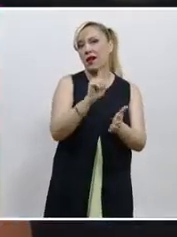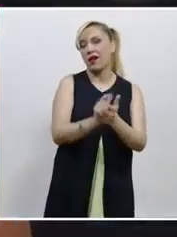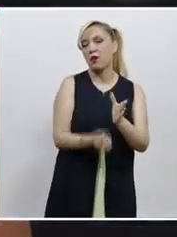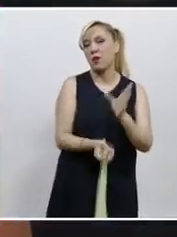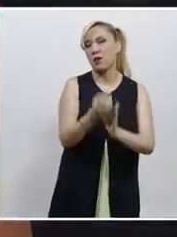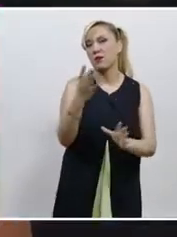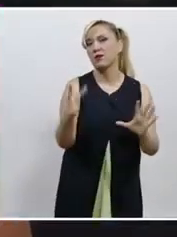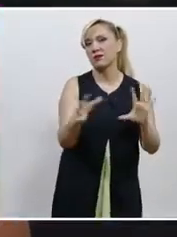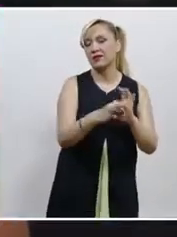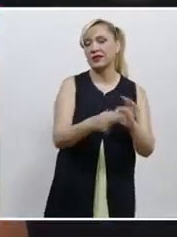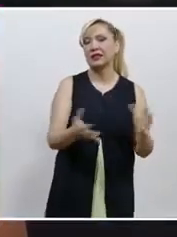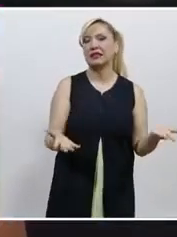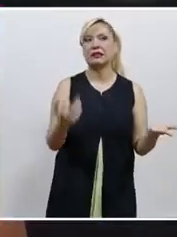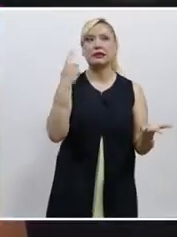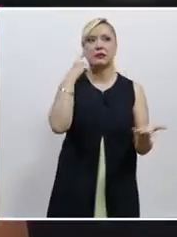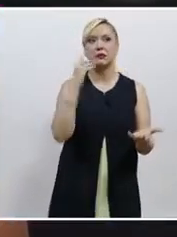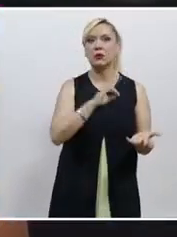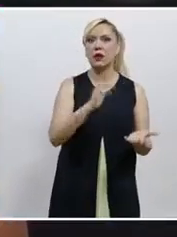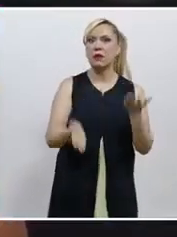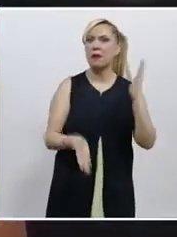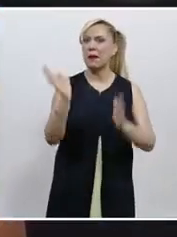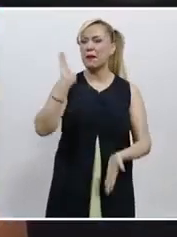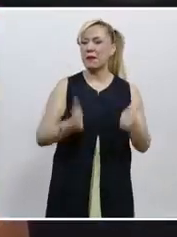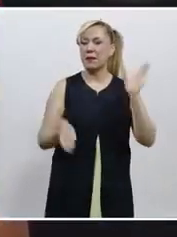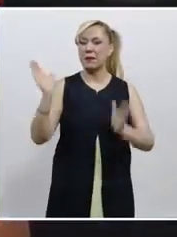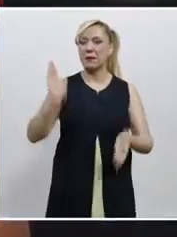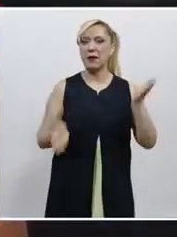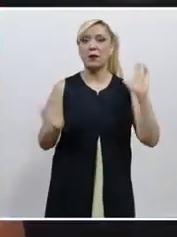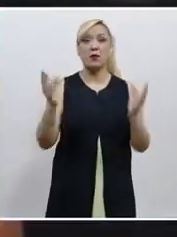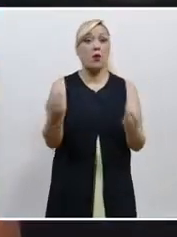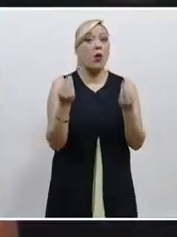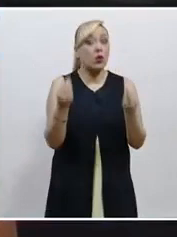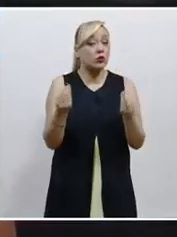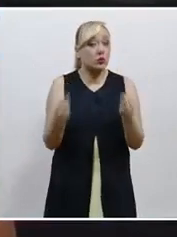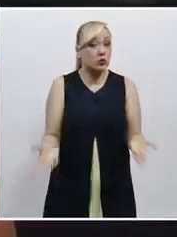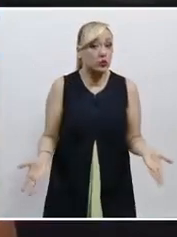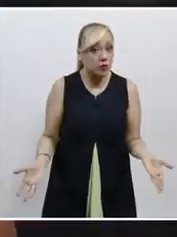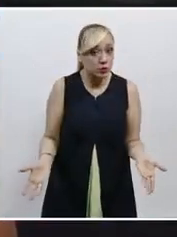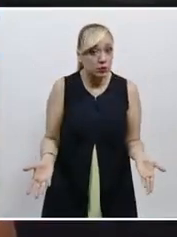pensando que habría despidos masivos en